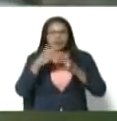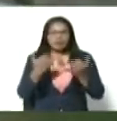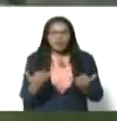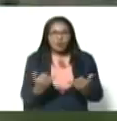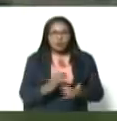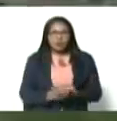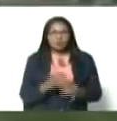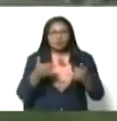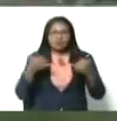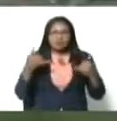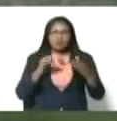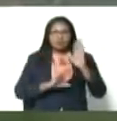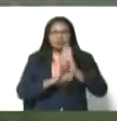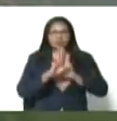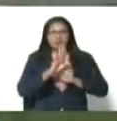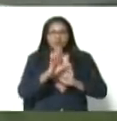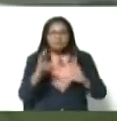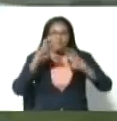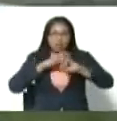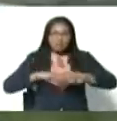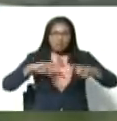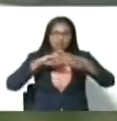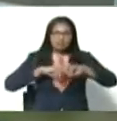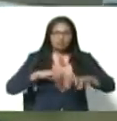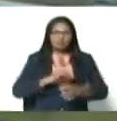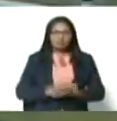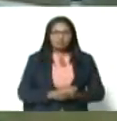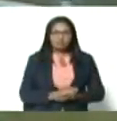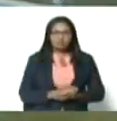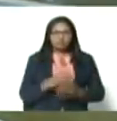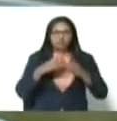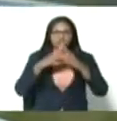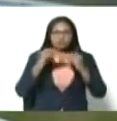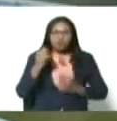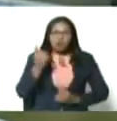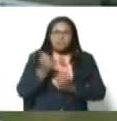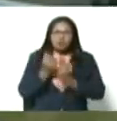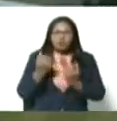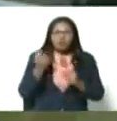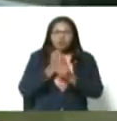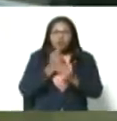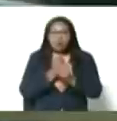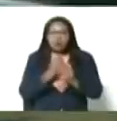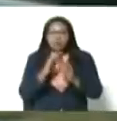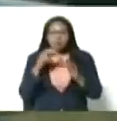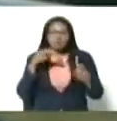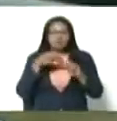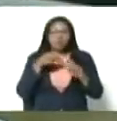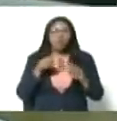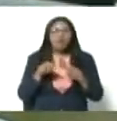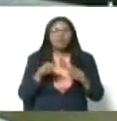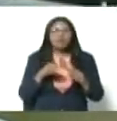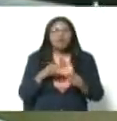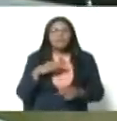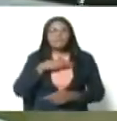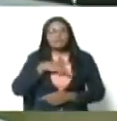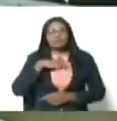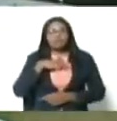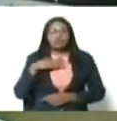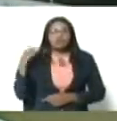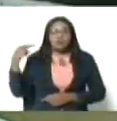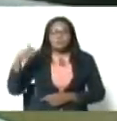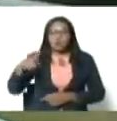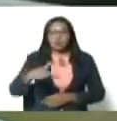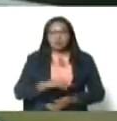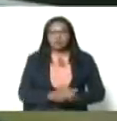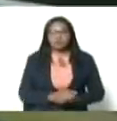esta línea de desarrollo, líneas de investigación, con todo el apoyo de los trabajadores en el marco de la gran misión transporte. Seguiremos aquí en